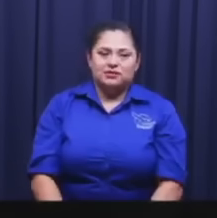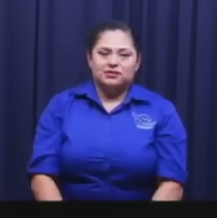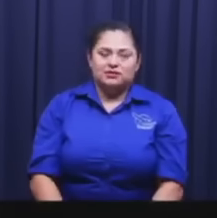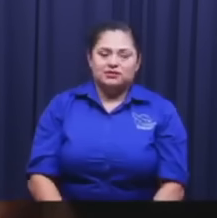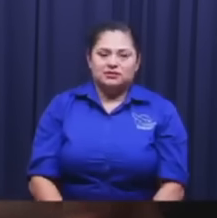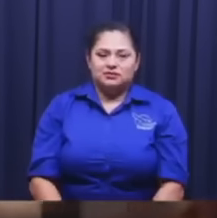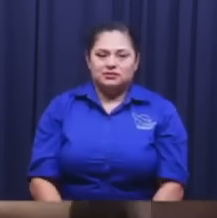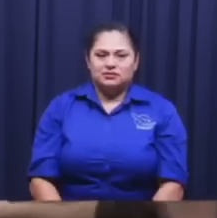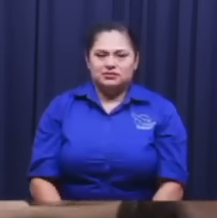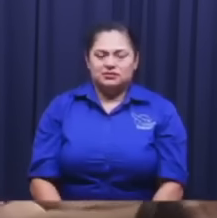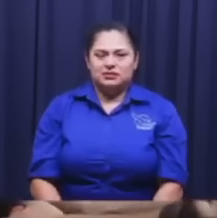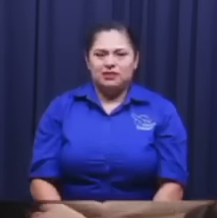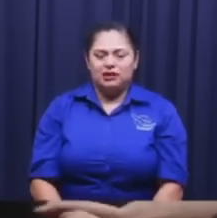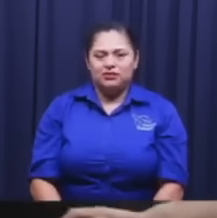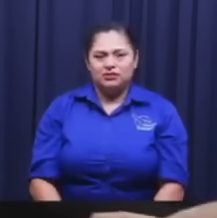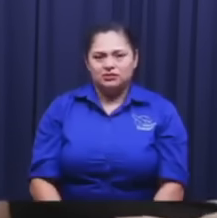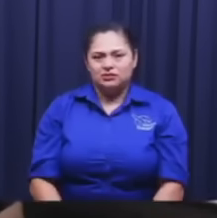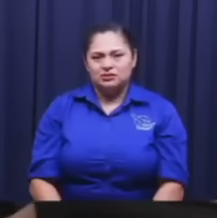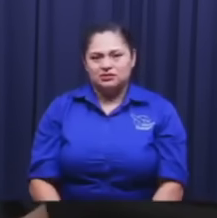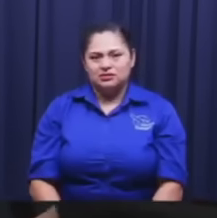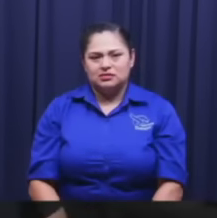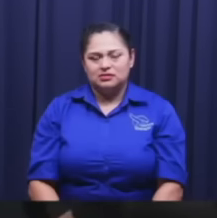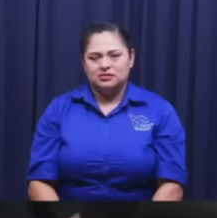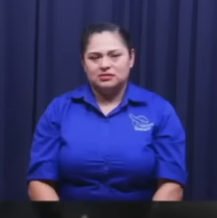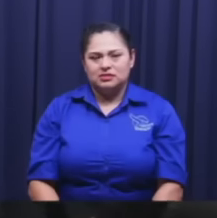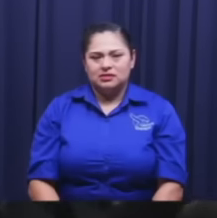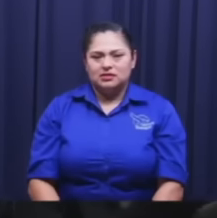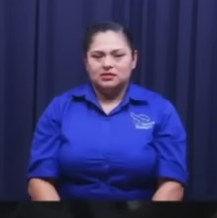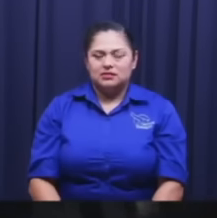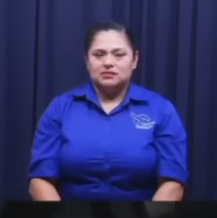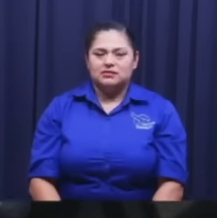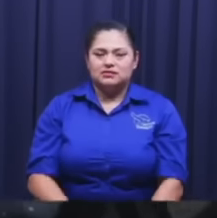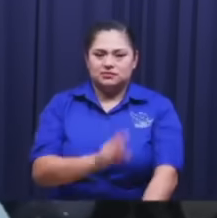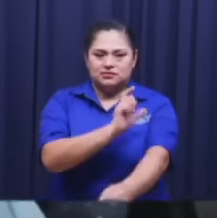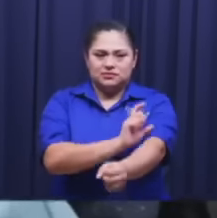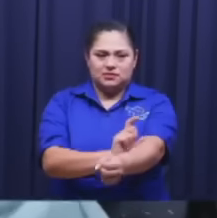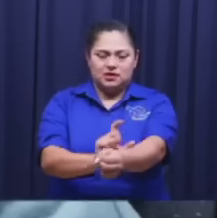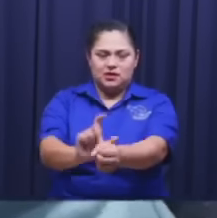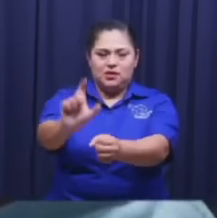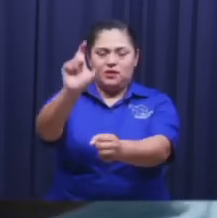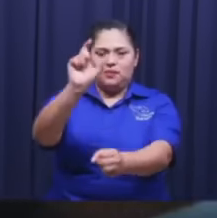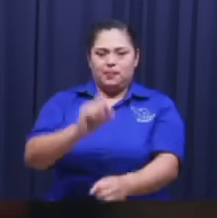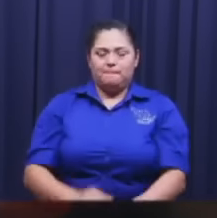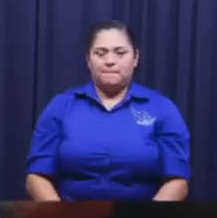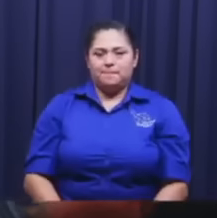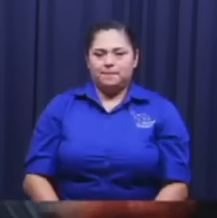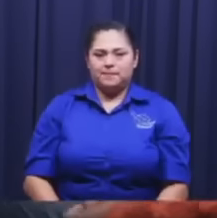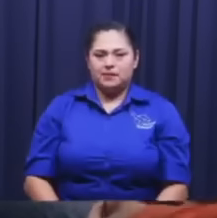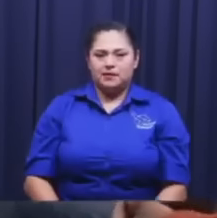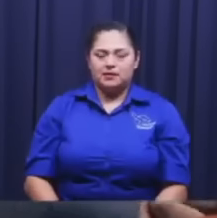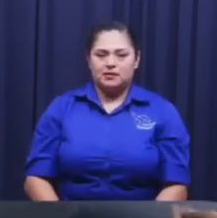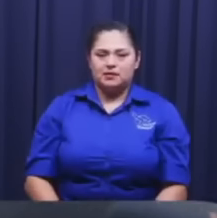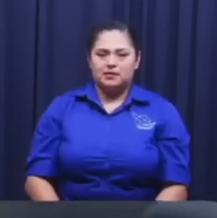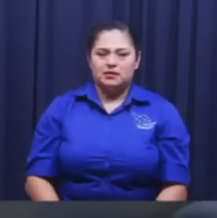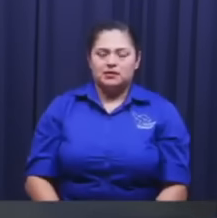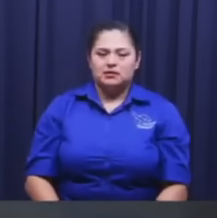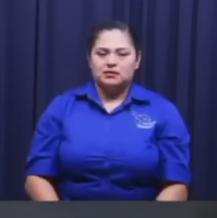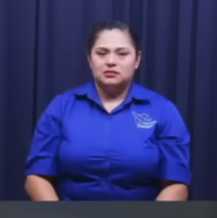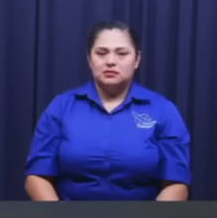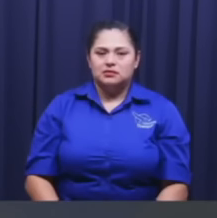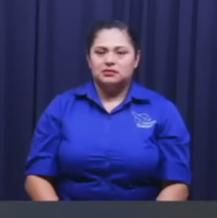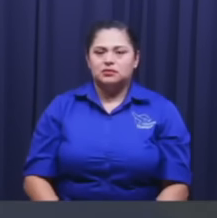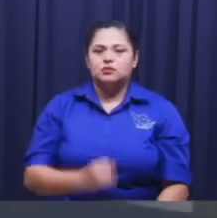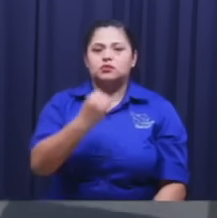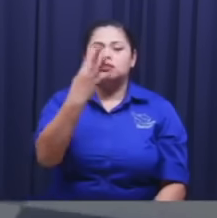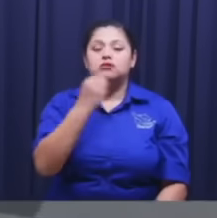Que Dios nos ayude, ¿va usted? Padre Santo. Seguimos. ¿Cuántos quieren resistir? Dijimos.